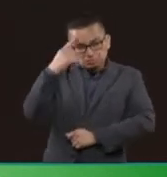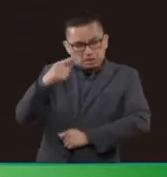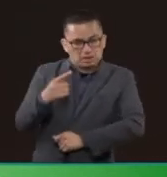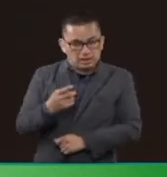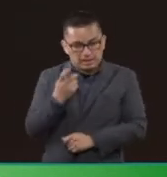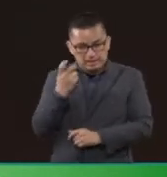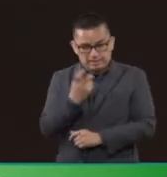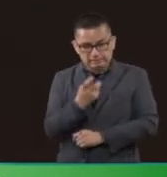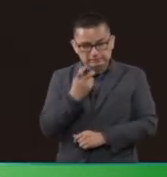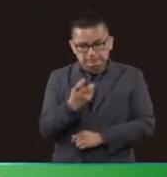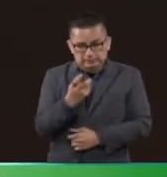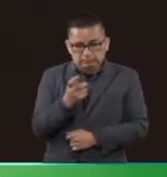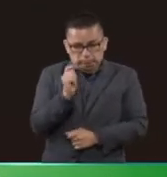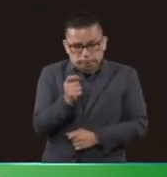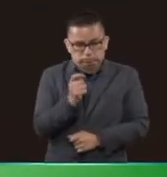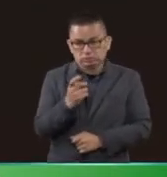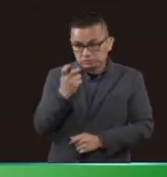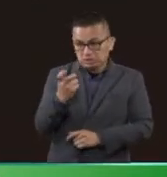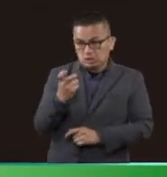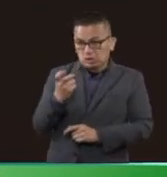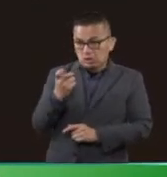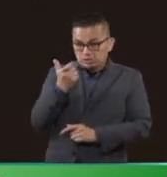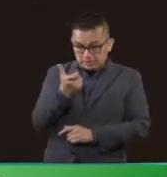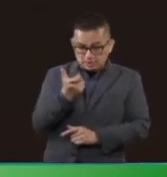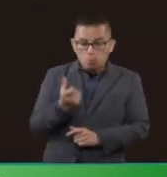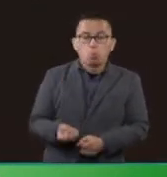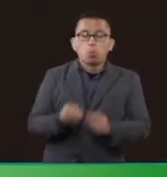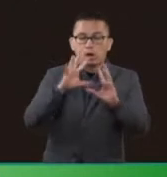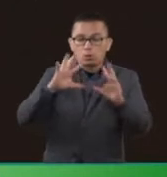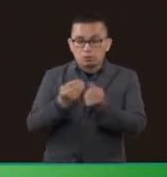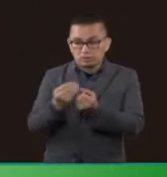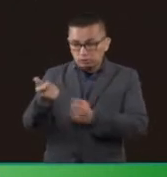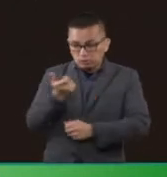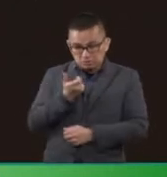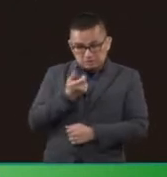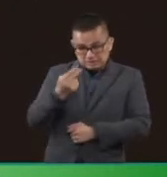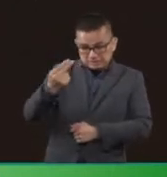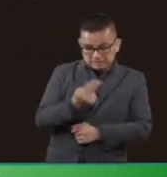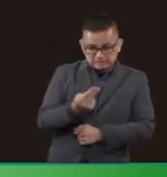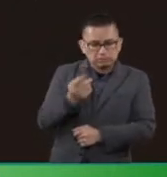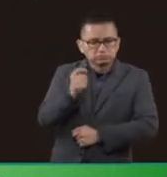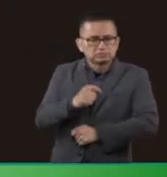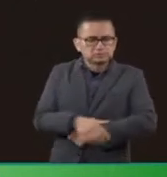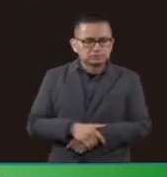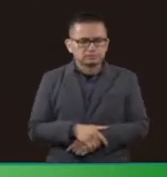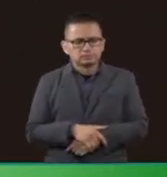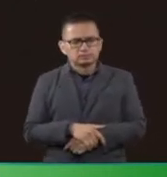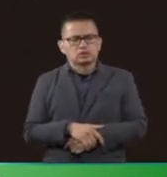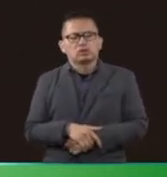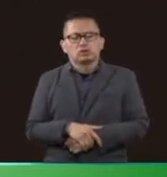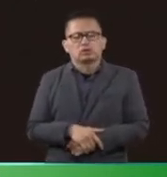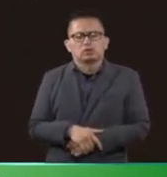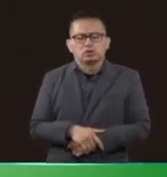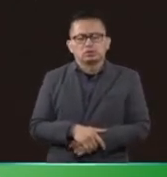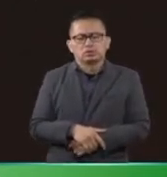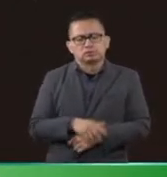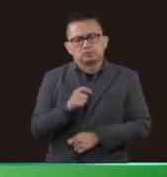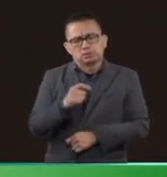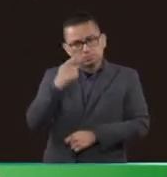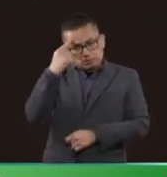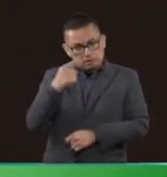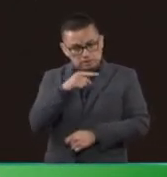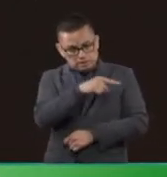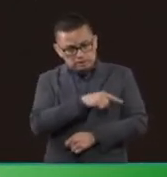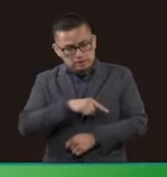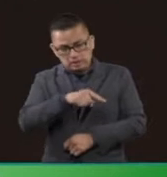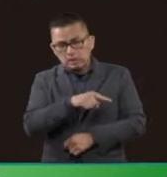esta fuera la única política pública hablaríamos que de los 2800 pesos que reciben en